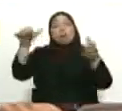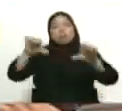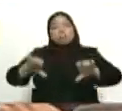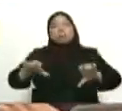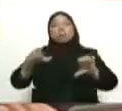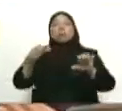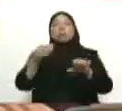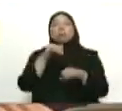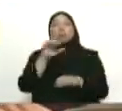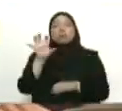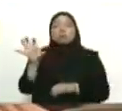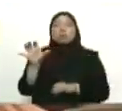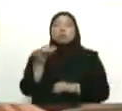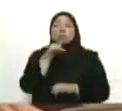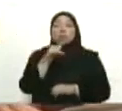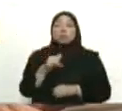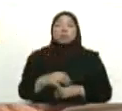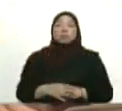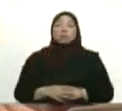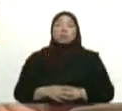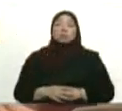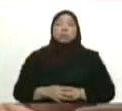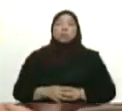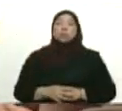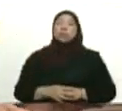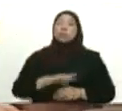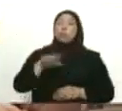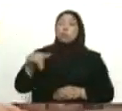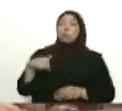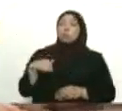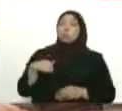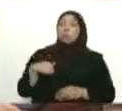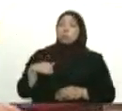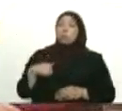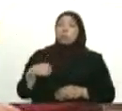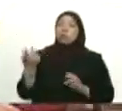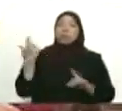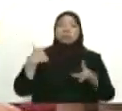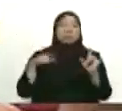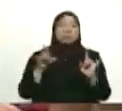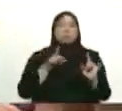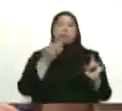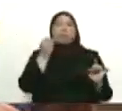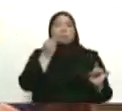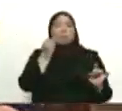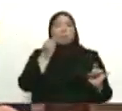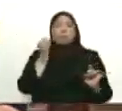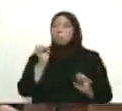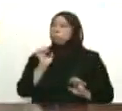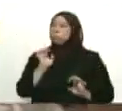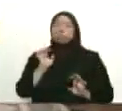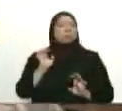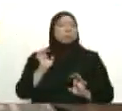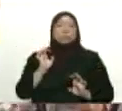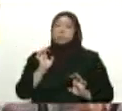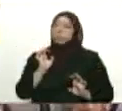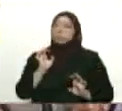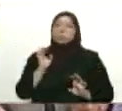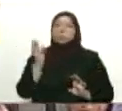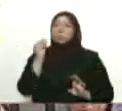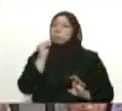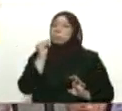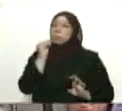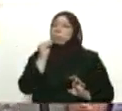propia patria somos violentos nosotros nosotros lo que no somos es Eso sí Eso sí